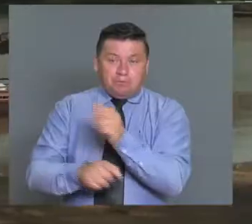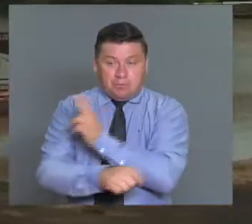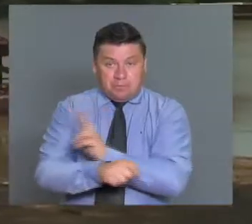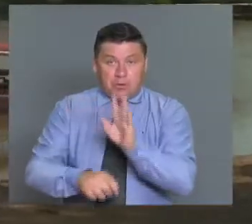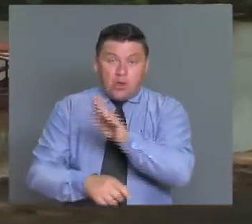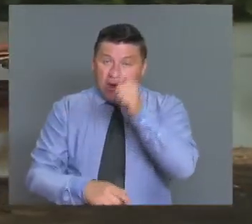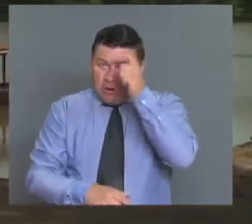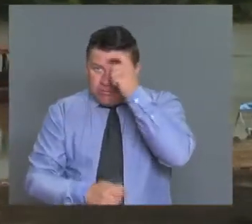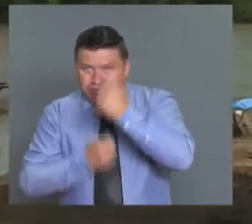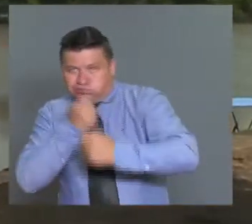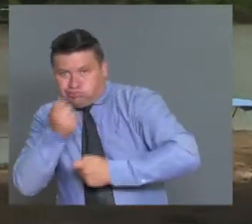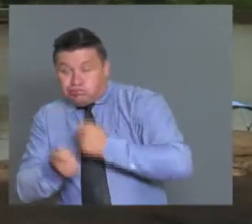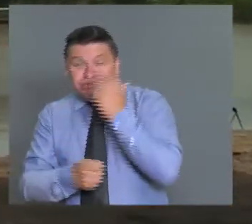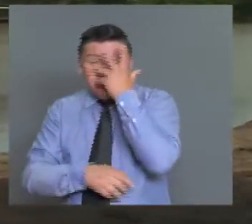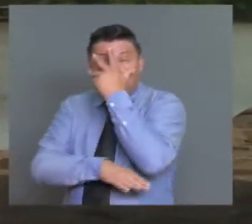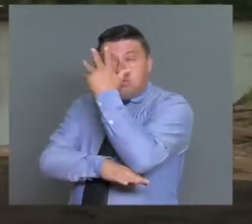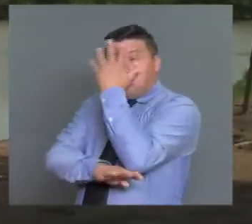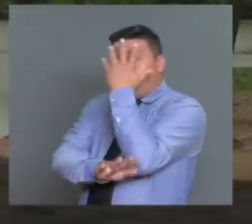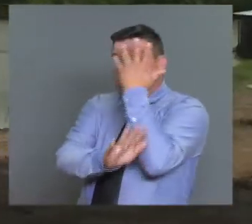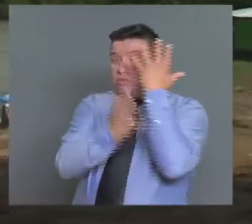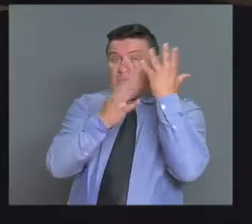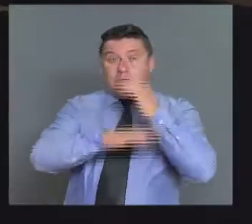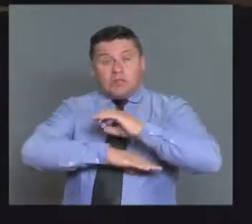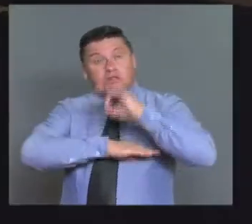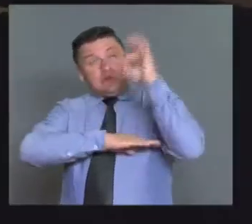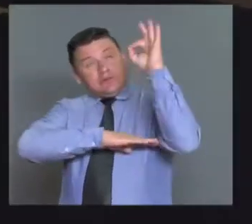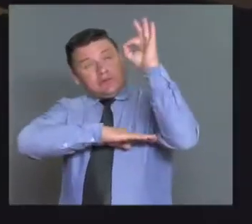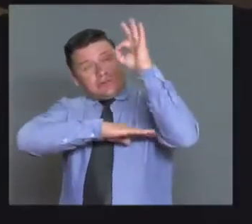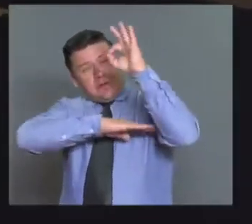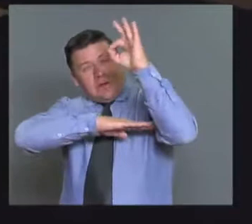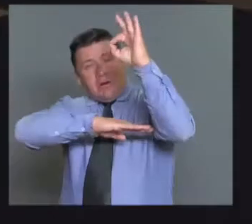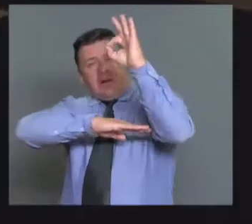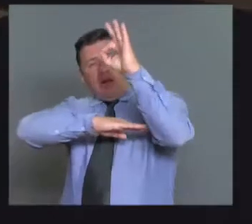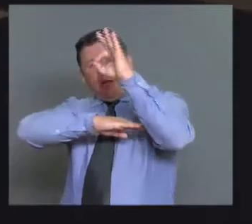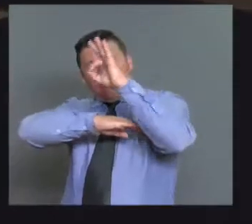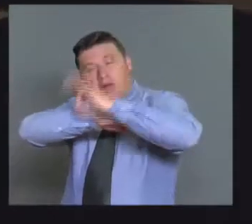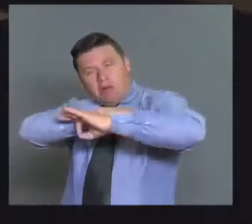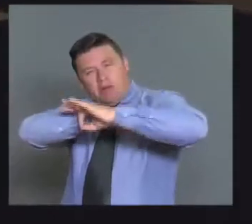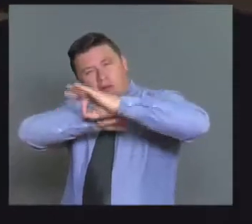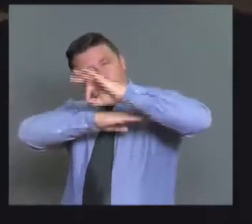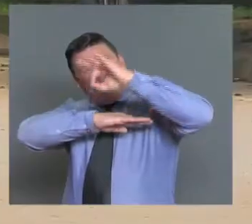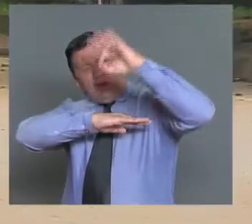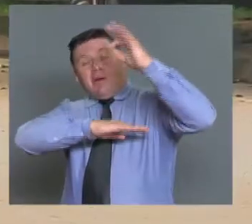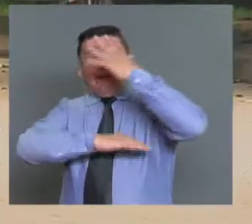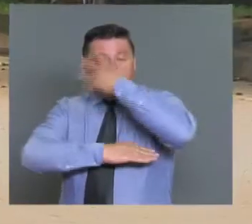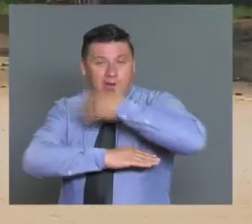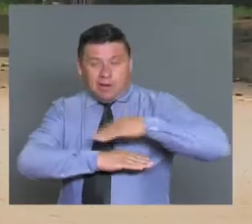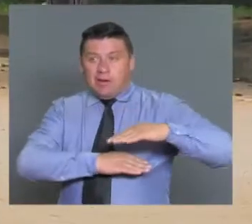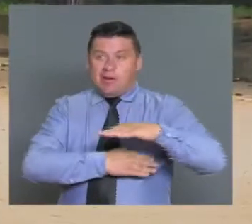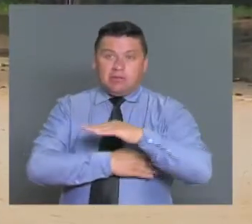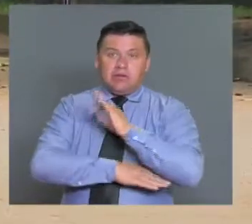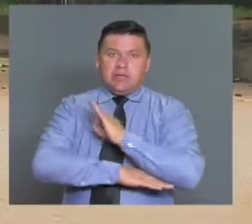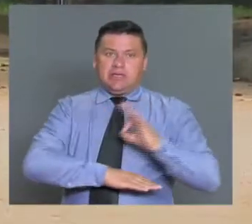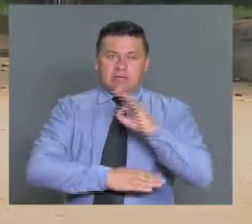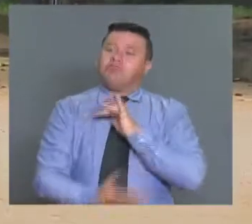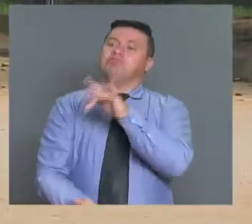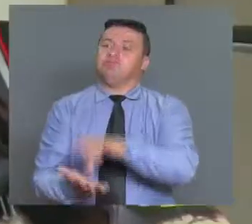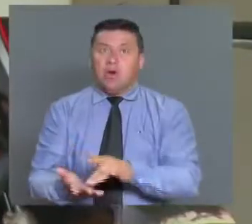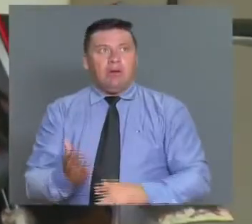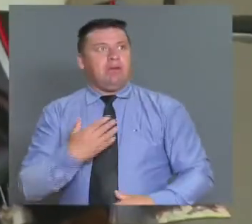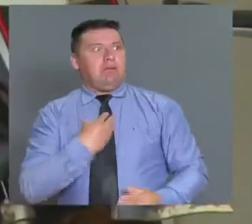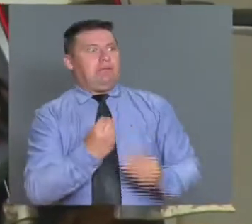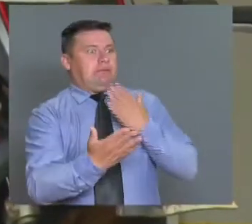región ganadera, de bellos paisajes, donde el sol se funde en el horizonte. Con la llegada de la ESAP, los rosaleños proyectan su futuro y el